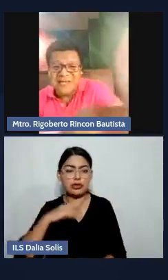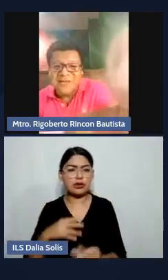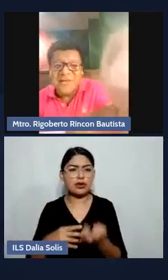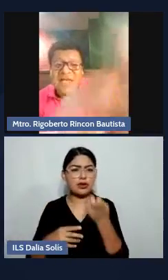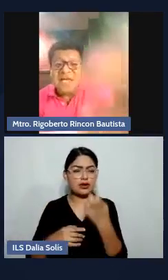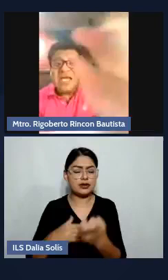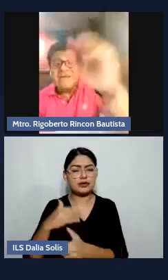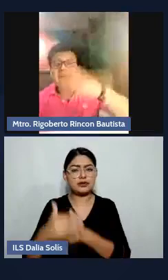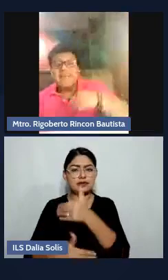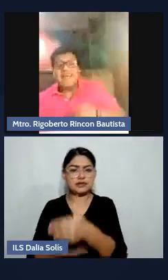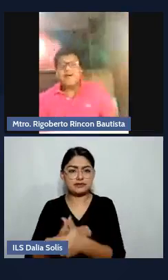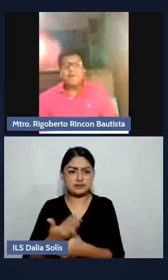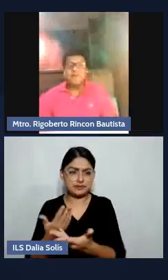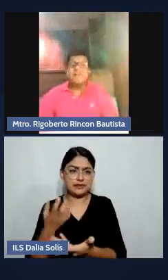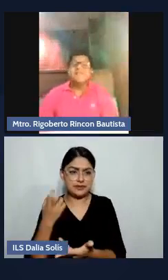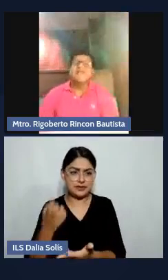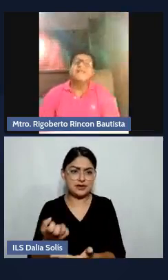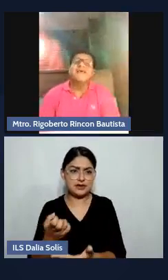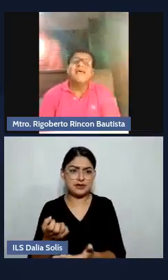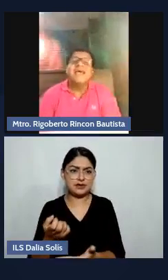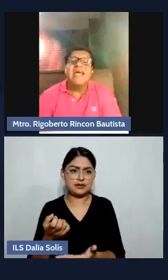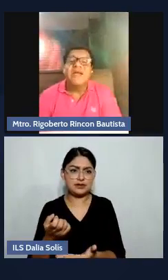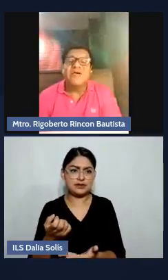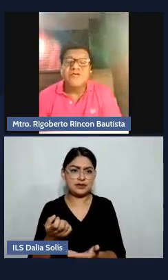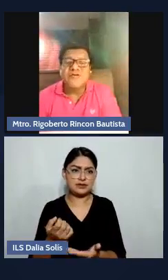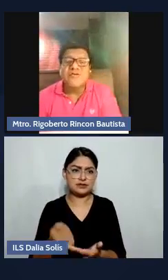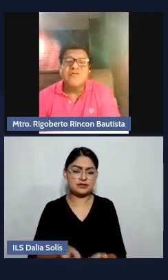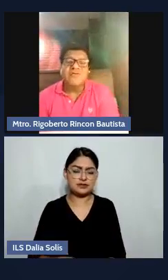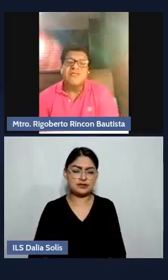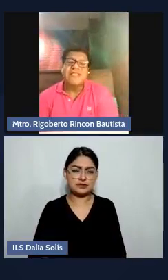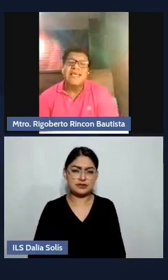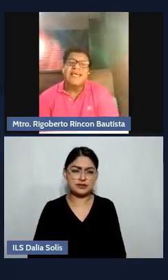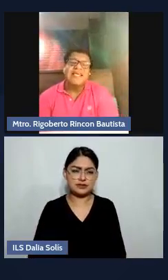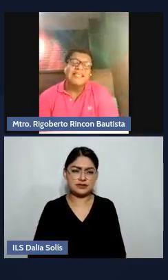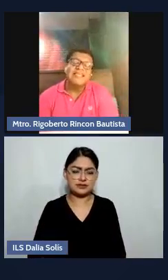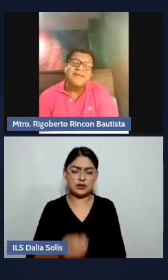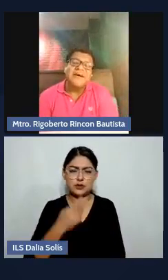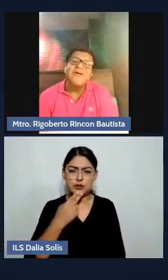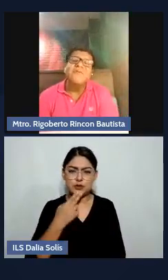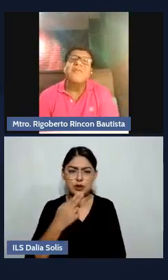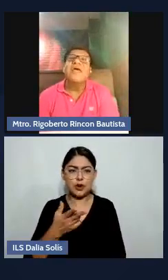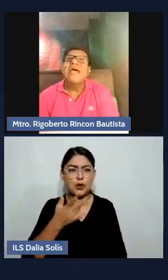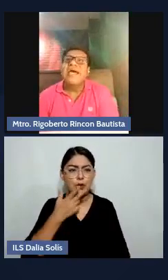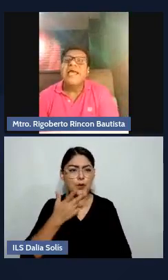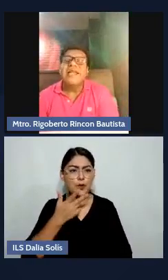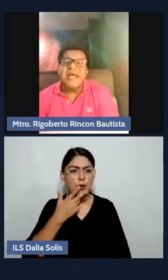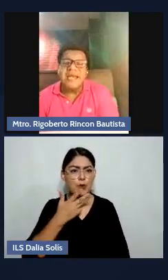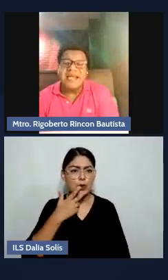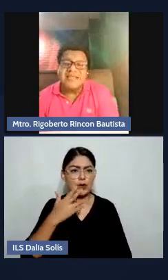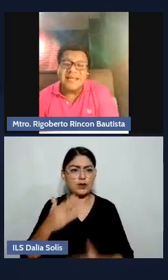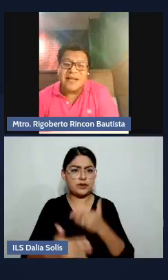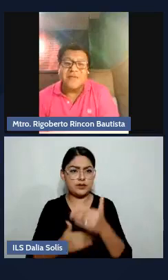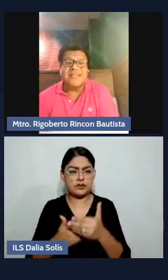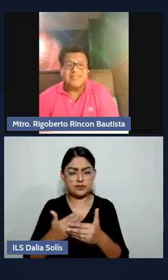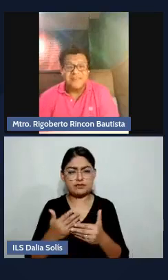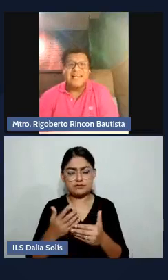va a tener completamente el consumo del tabaco en nuestras